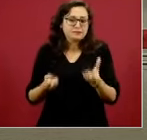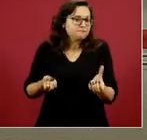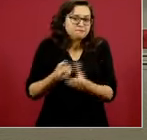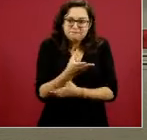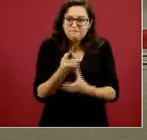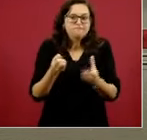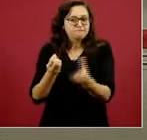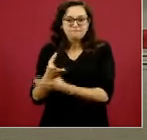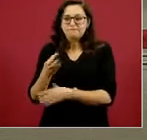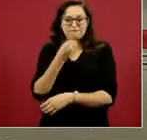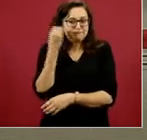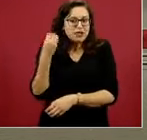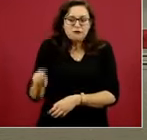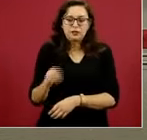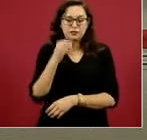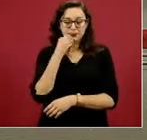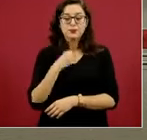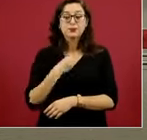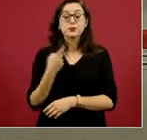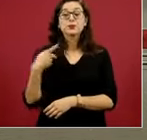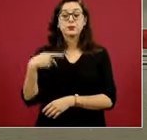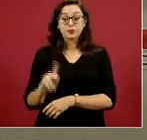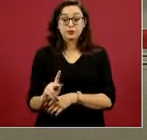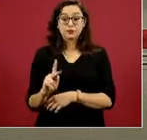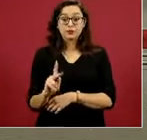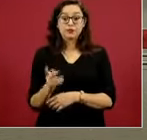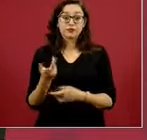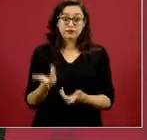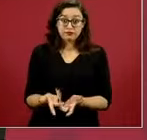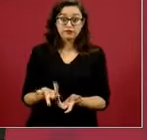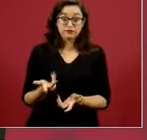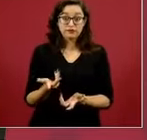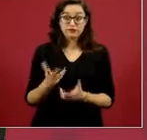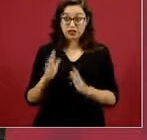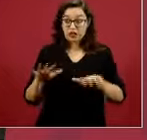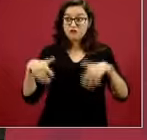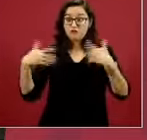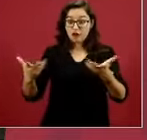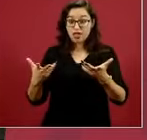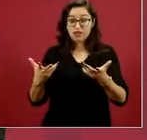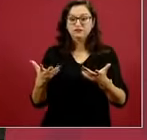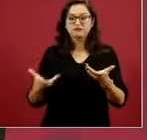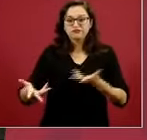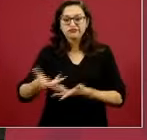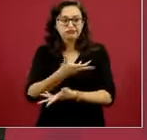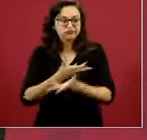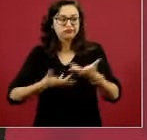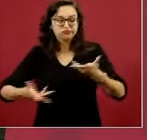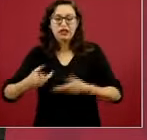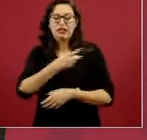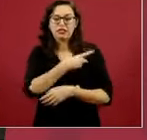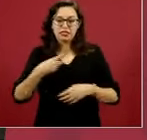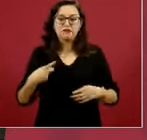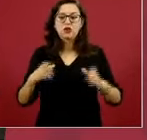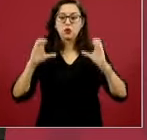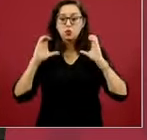tienen que estarse moviendo, pero aún en espacios públicos es importante mantener y reforzar estas